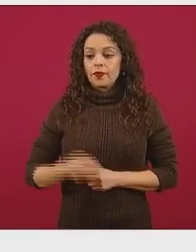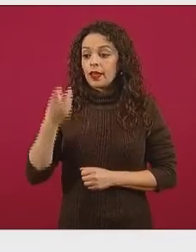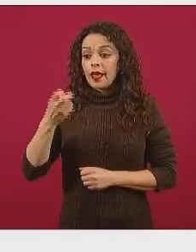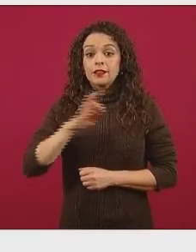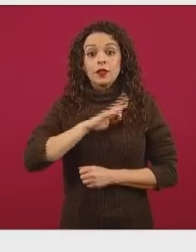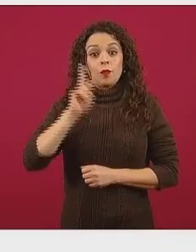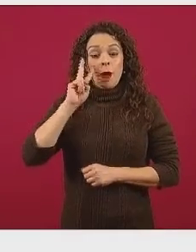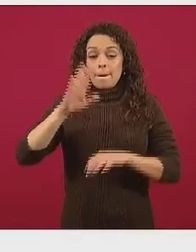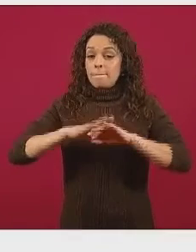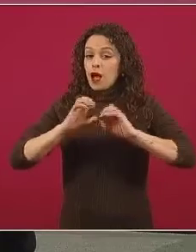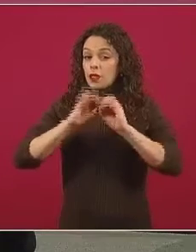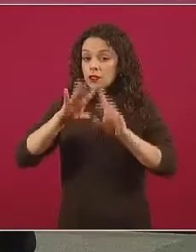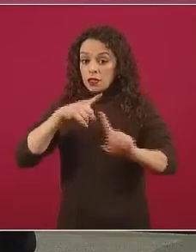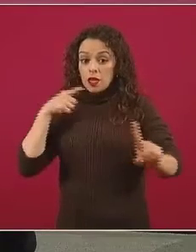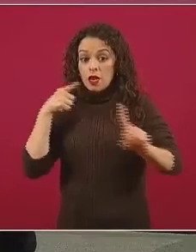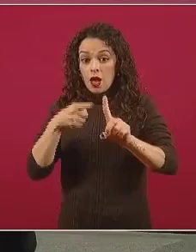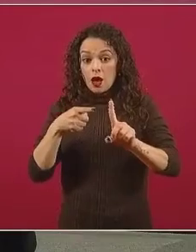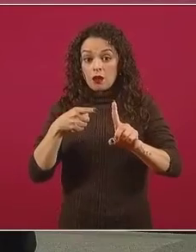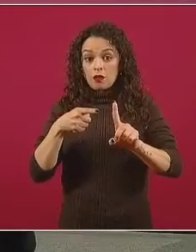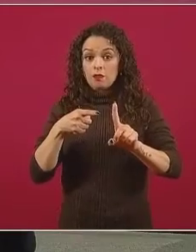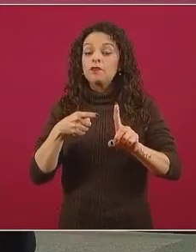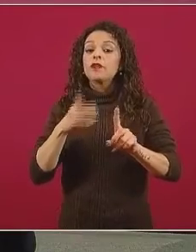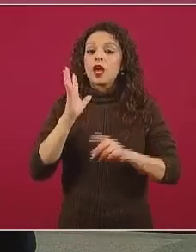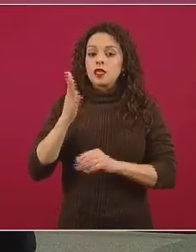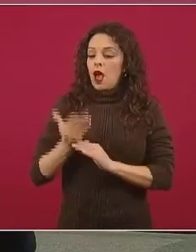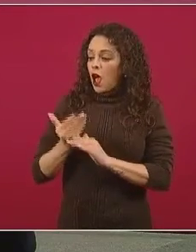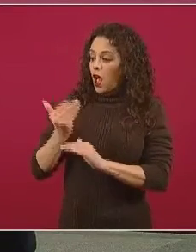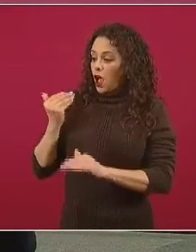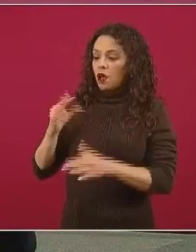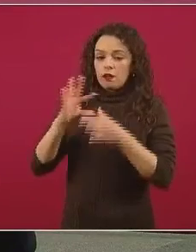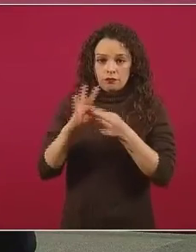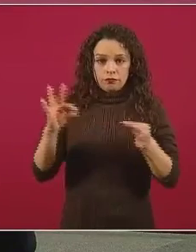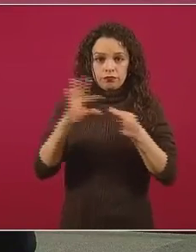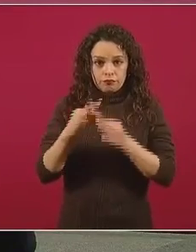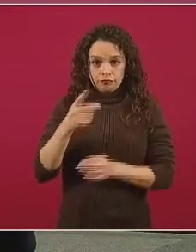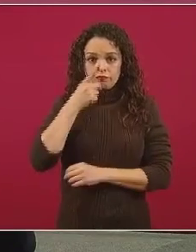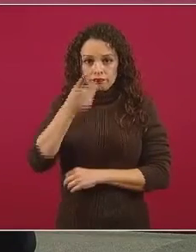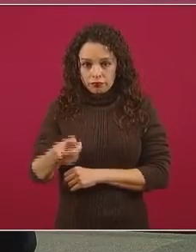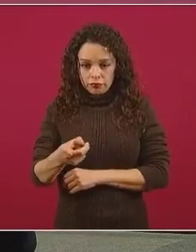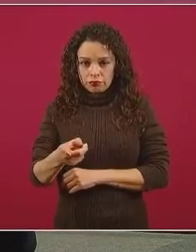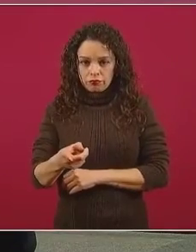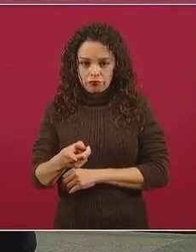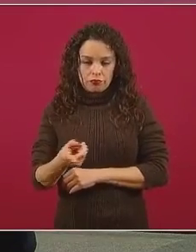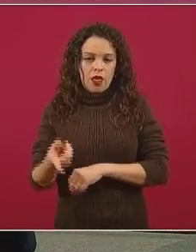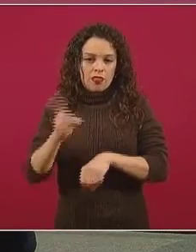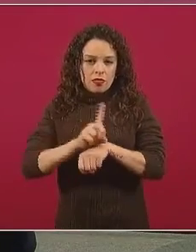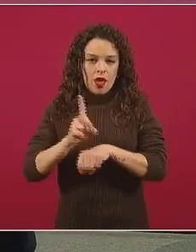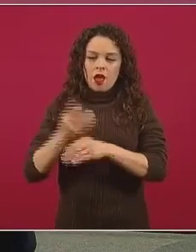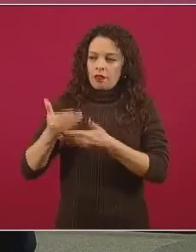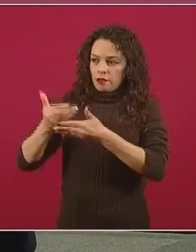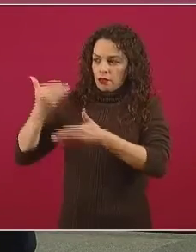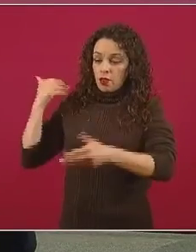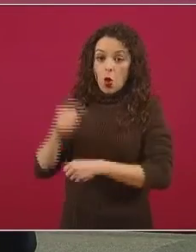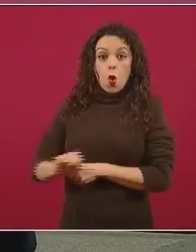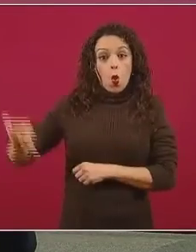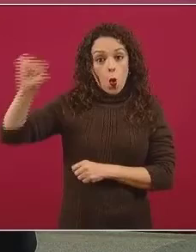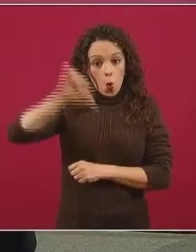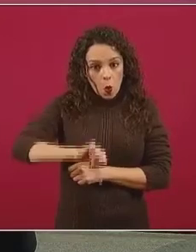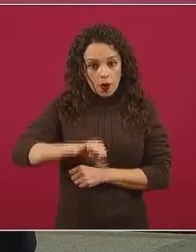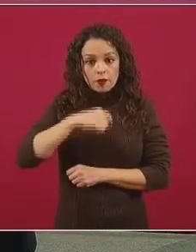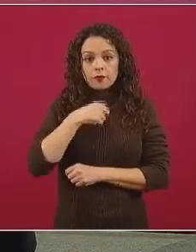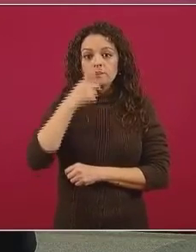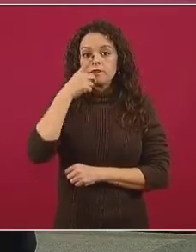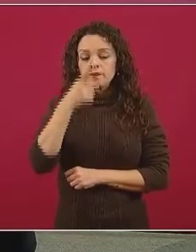principal que queremos hacer esta noche, que lo hemos venido comentando ya desde hace varios días y que hoy queremos sumarnos